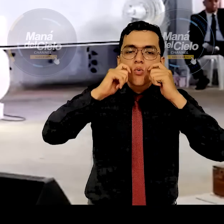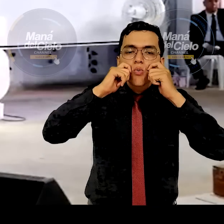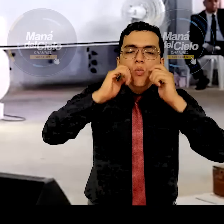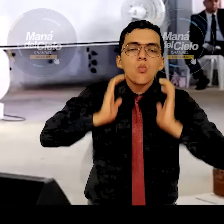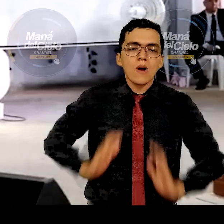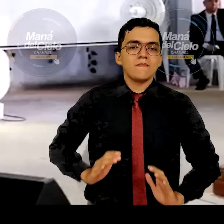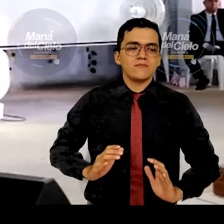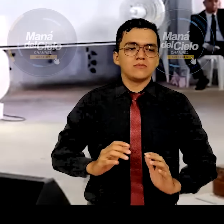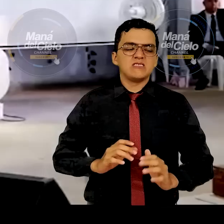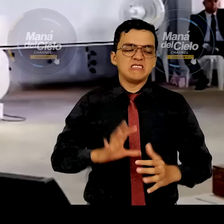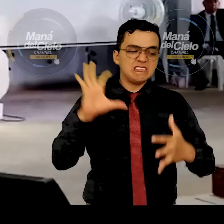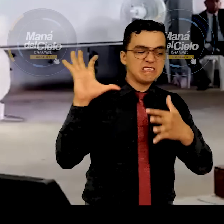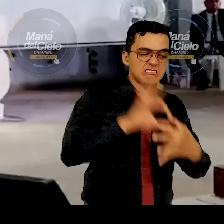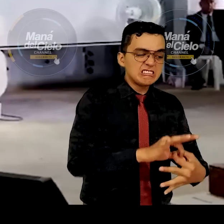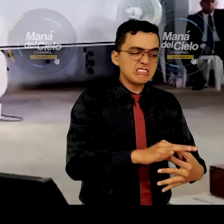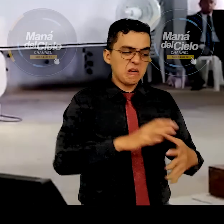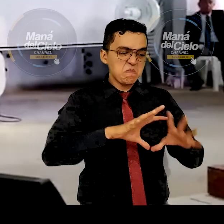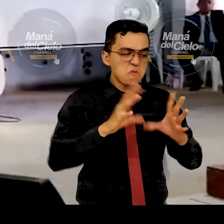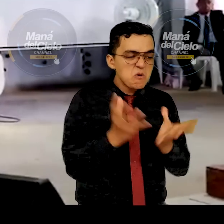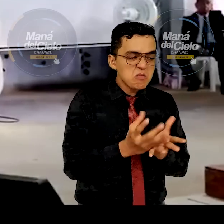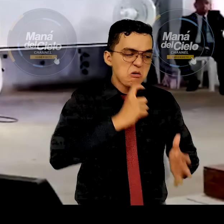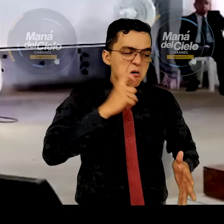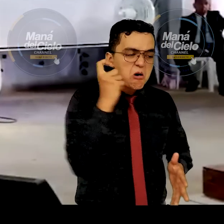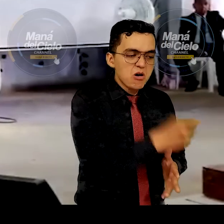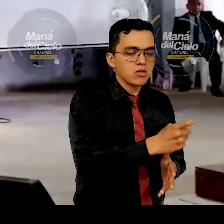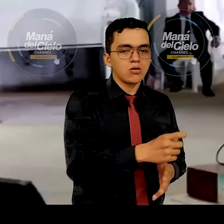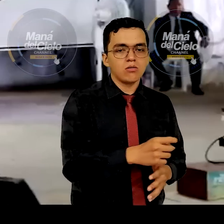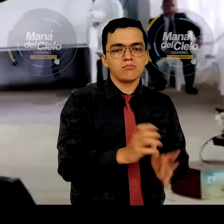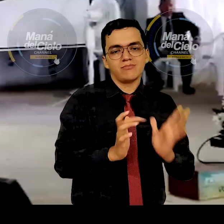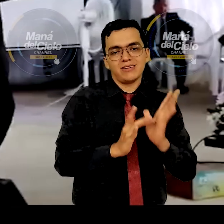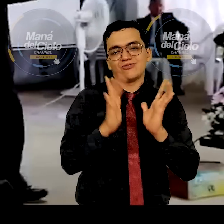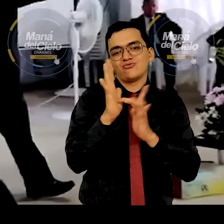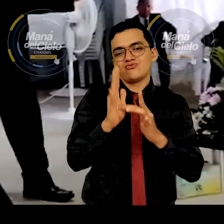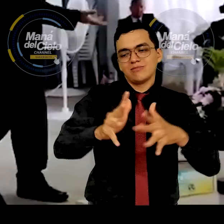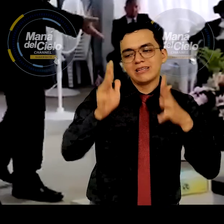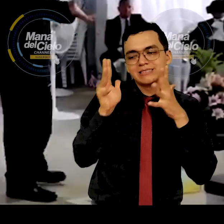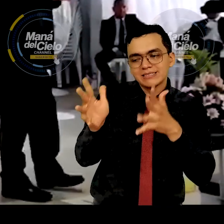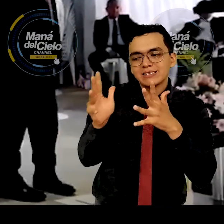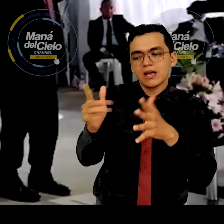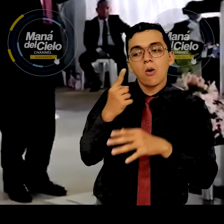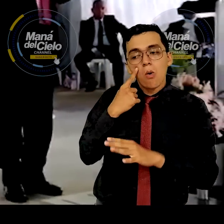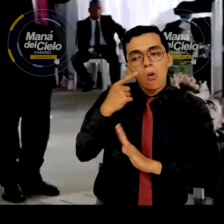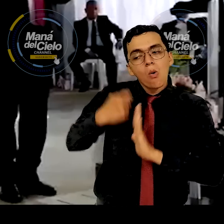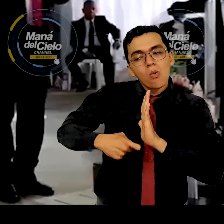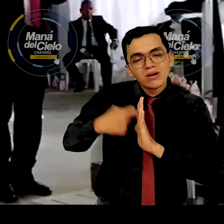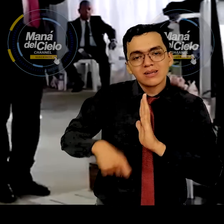trajimos pan. Nos está echando la puya. No trajimos pan.